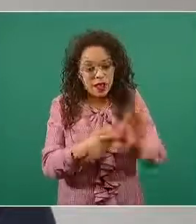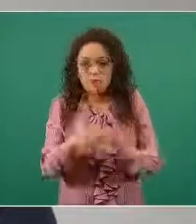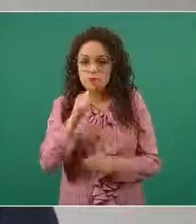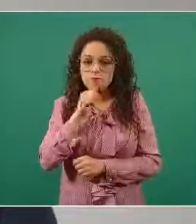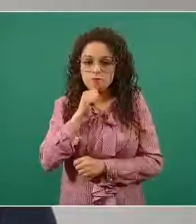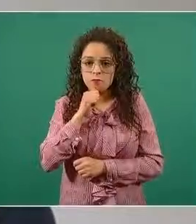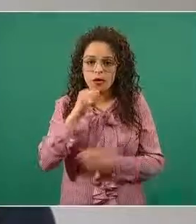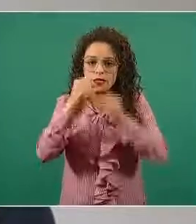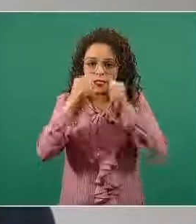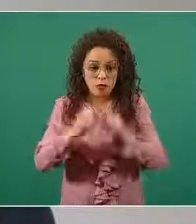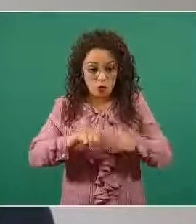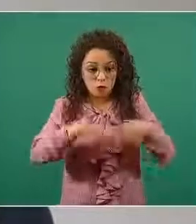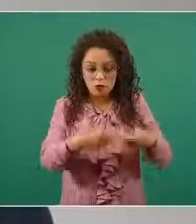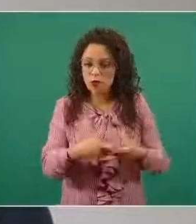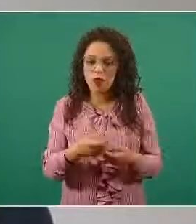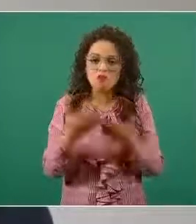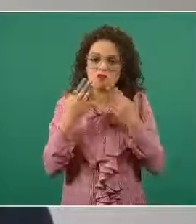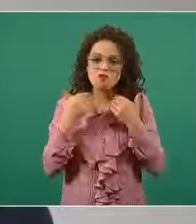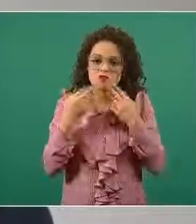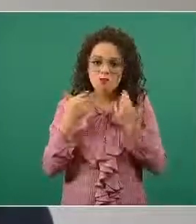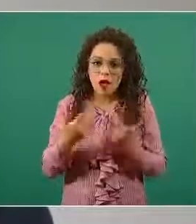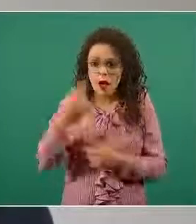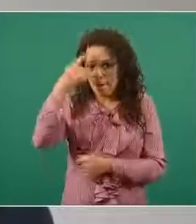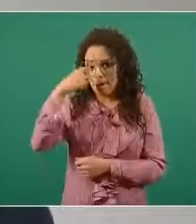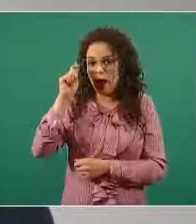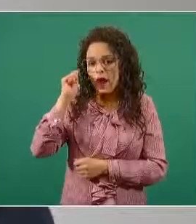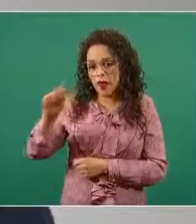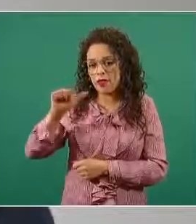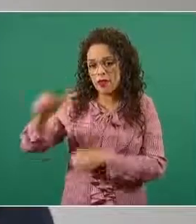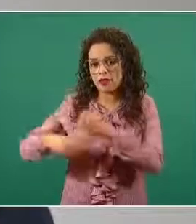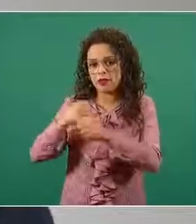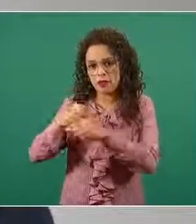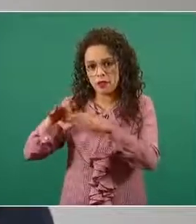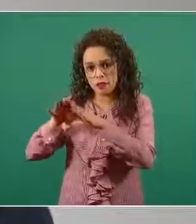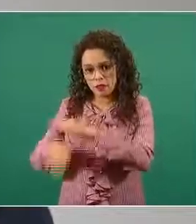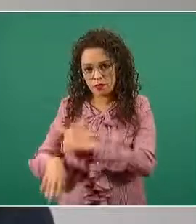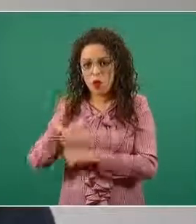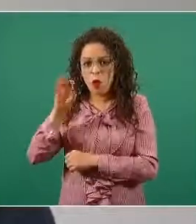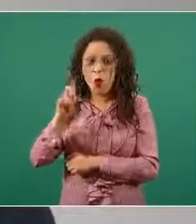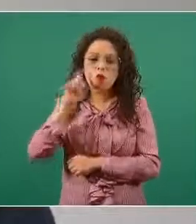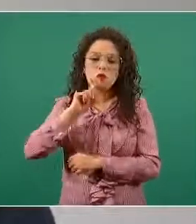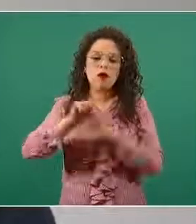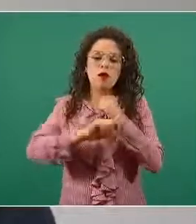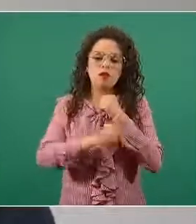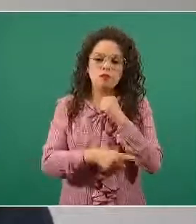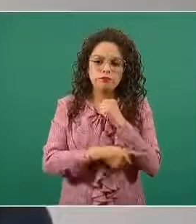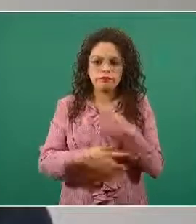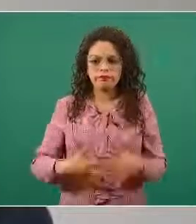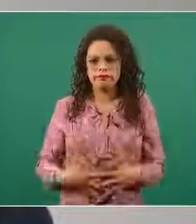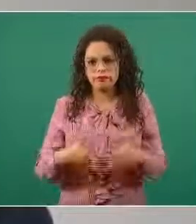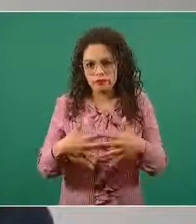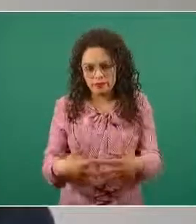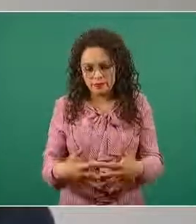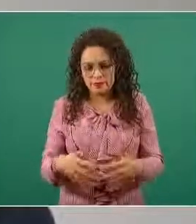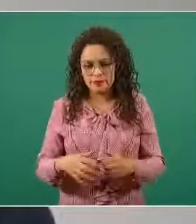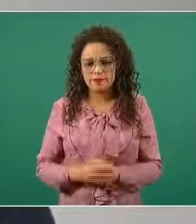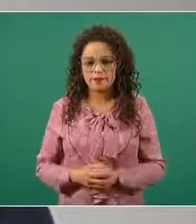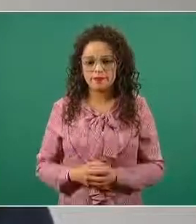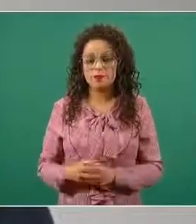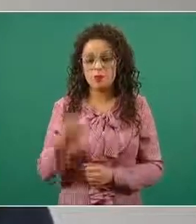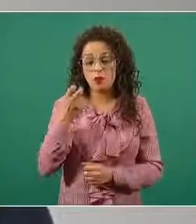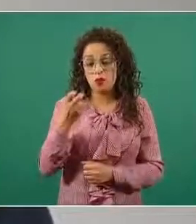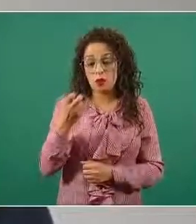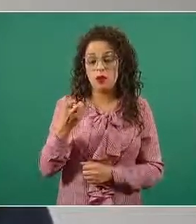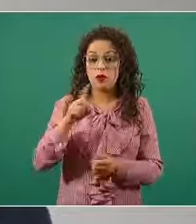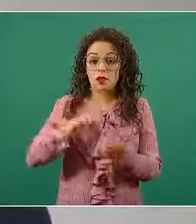o 18, dependiendo de la vacuna, o en las mujeres embarazadas. Entonces, por principios éticos, estos